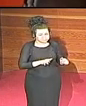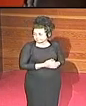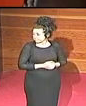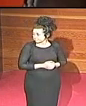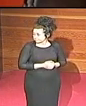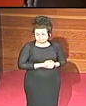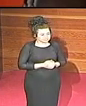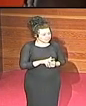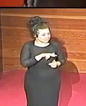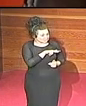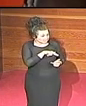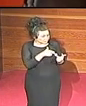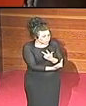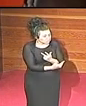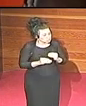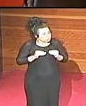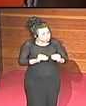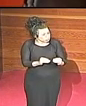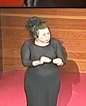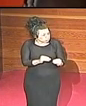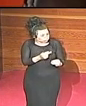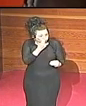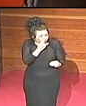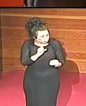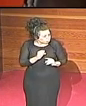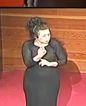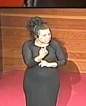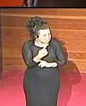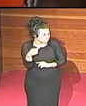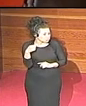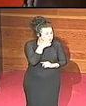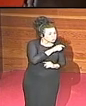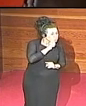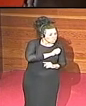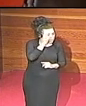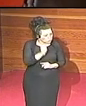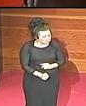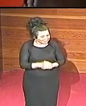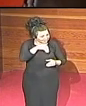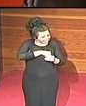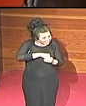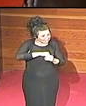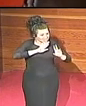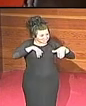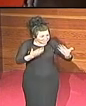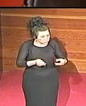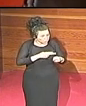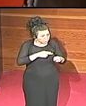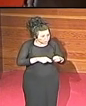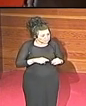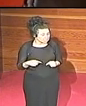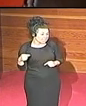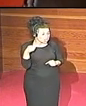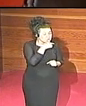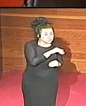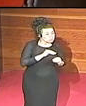Bere interesgune nagusiak honakoak dira. Errusiaren eta Ukrainaren barneko eta kanpoko politika, Sovietar Batasunaren